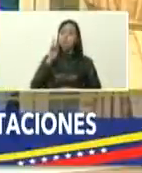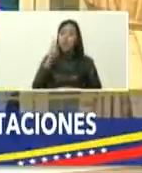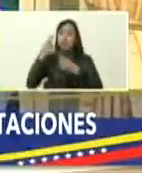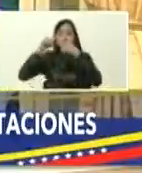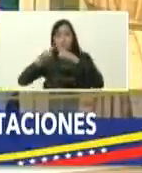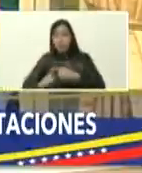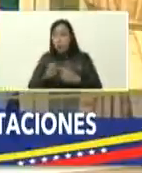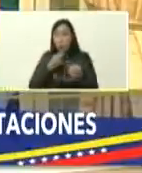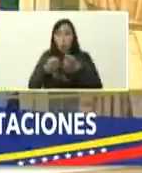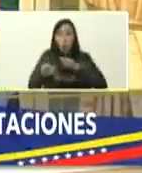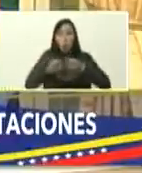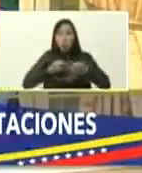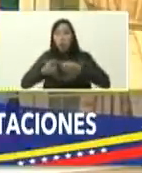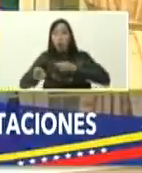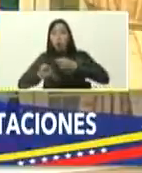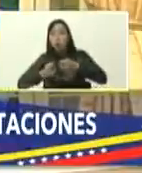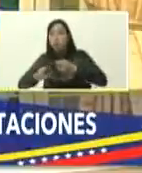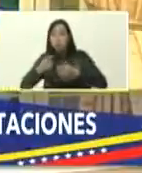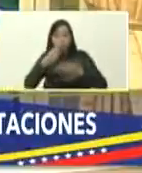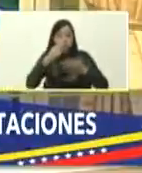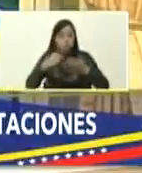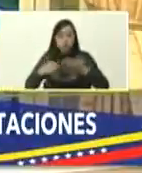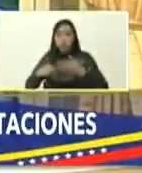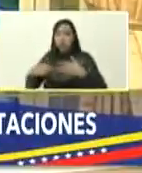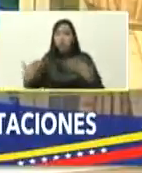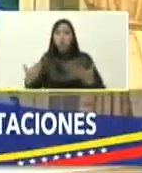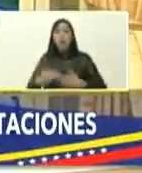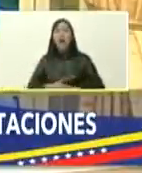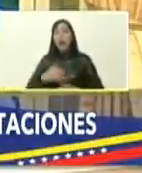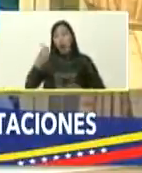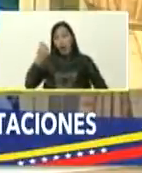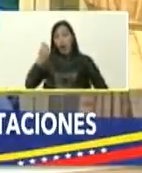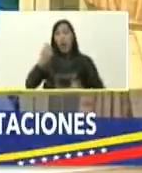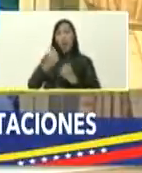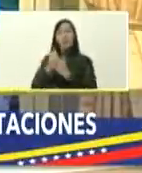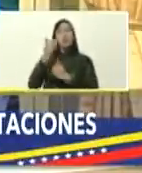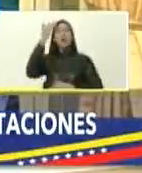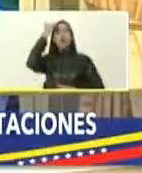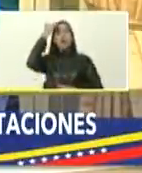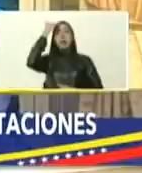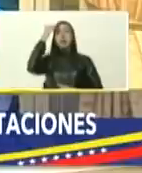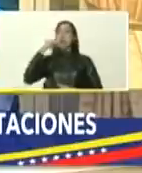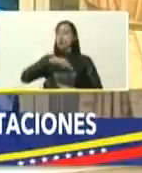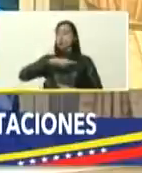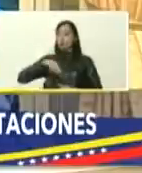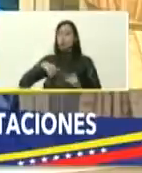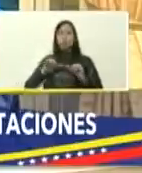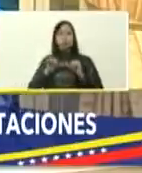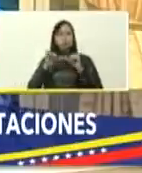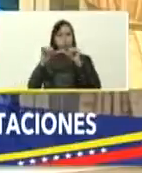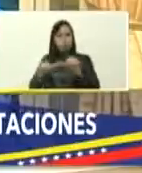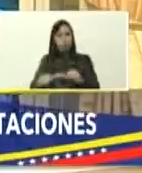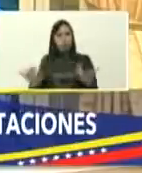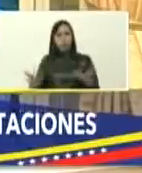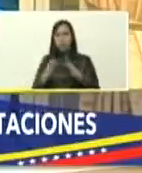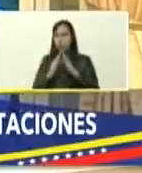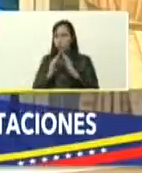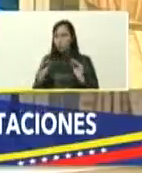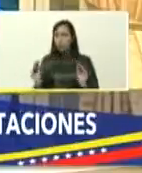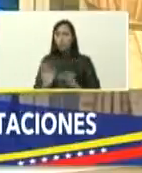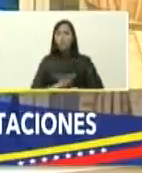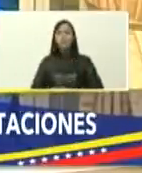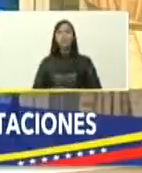control. El control para apoyar y para saber, estamos avanzando en esto, estamos avanzando en aquello.